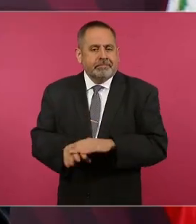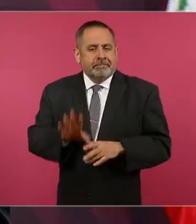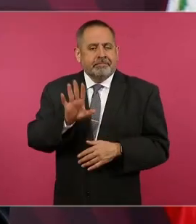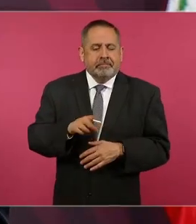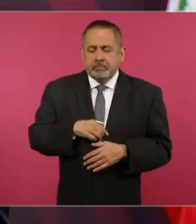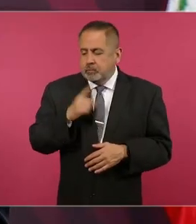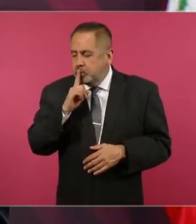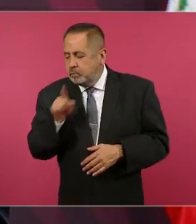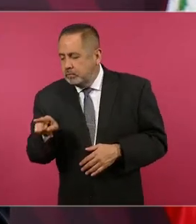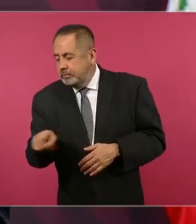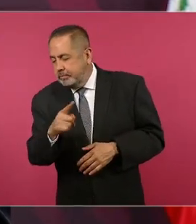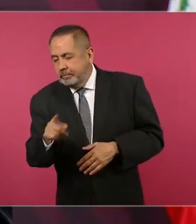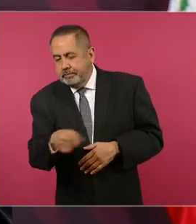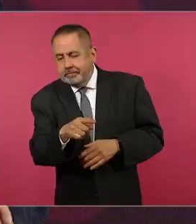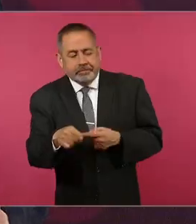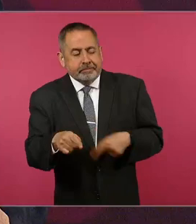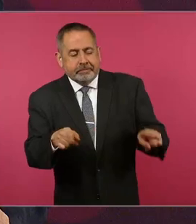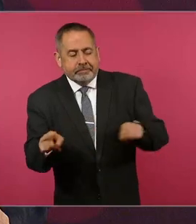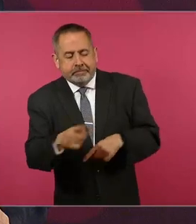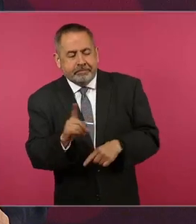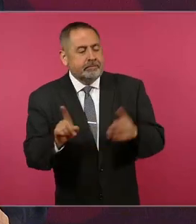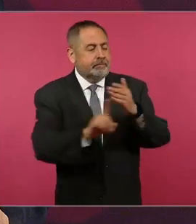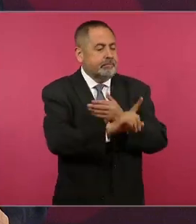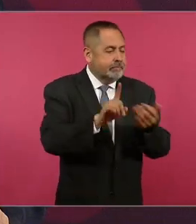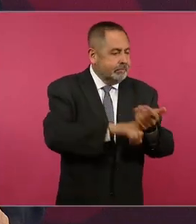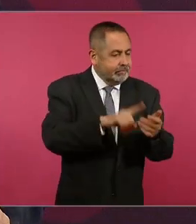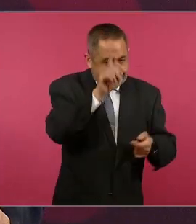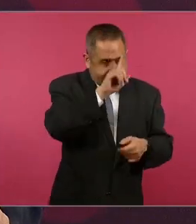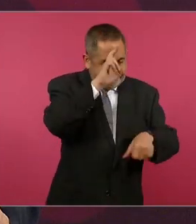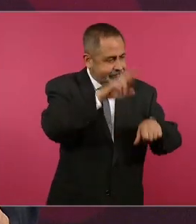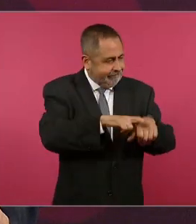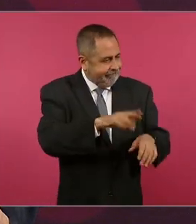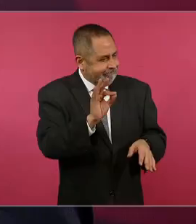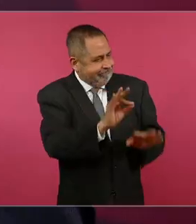les mandamos para que los aconsejara